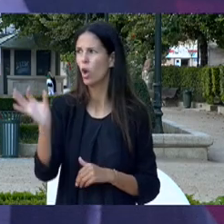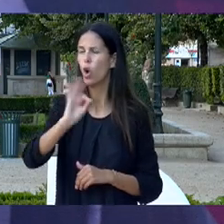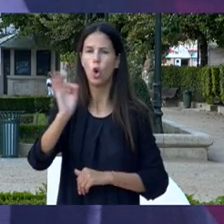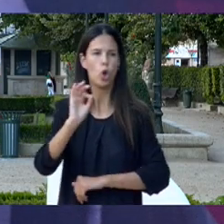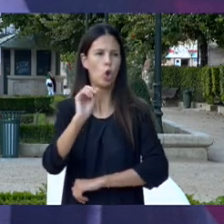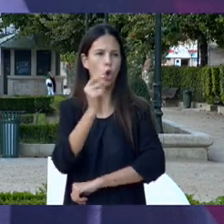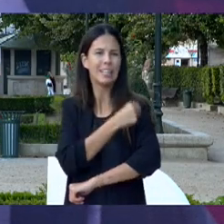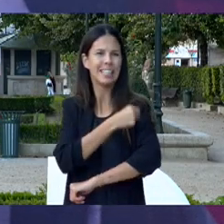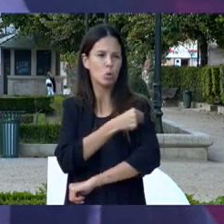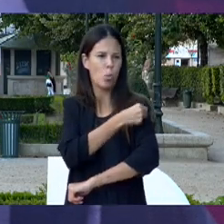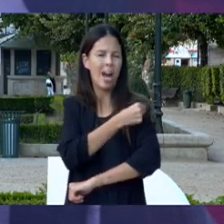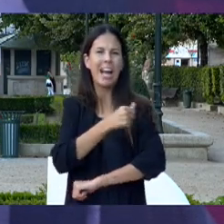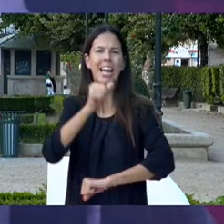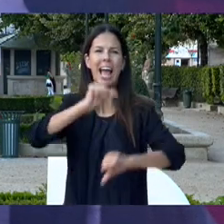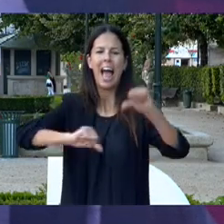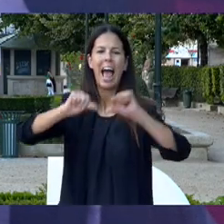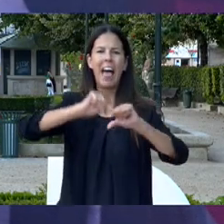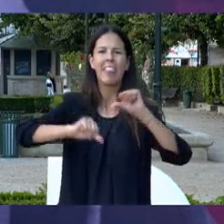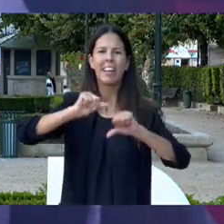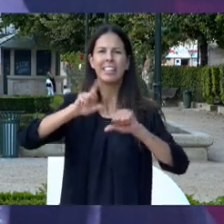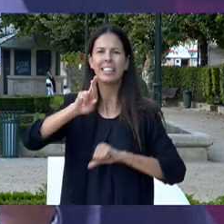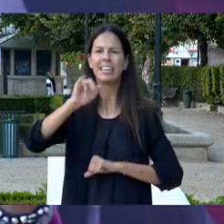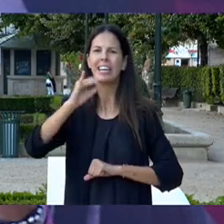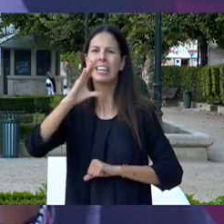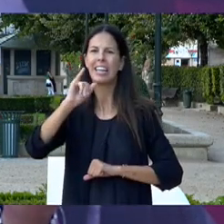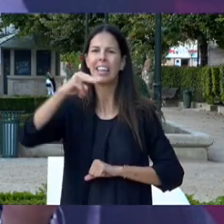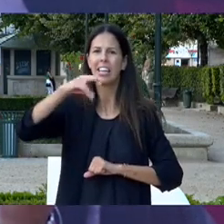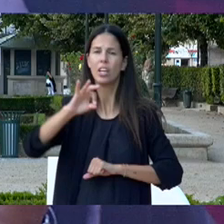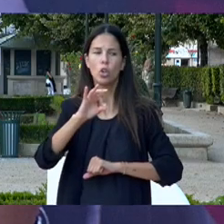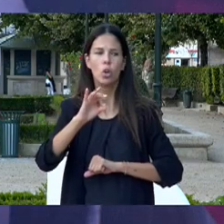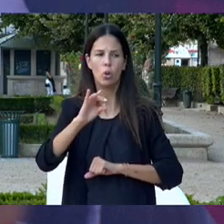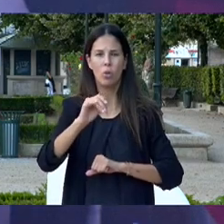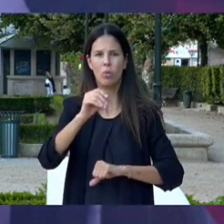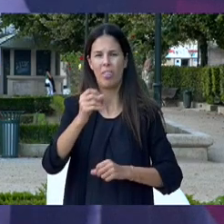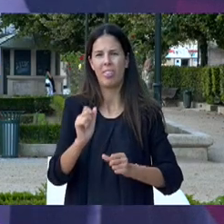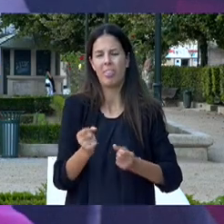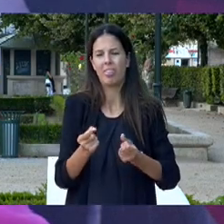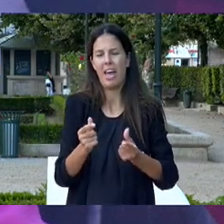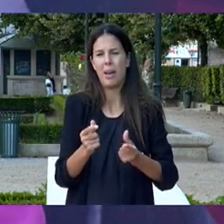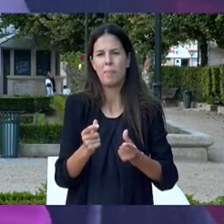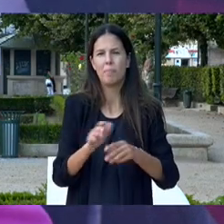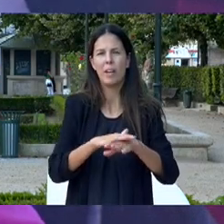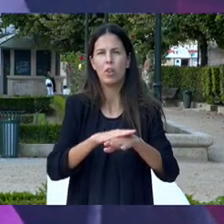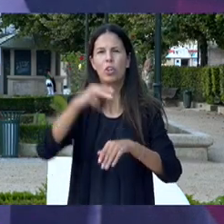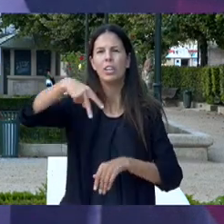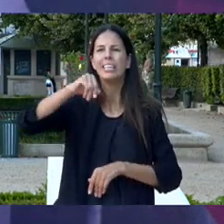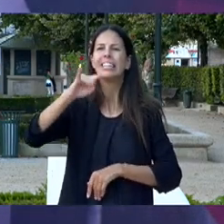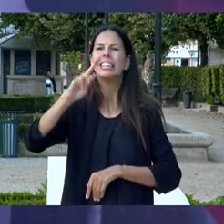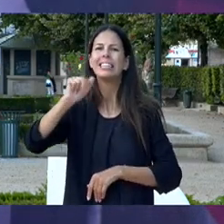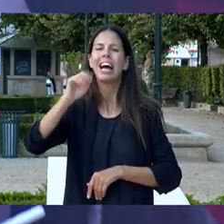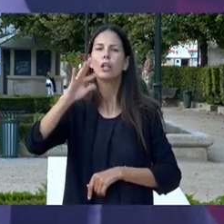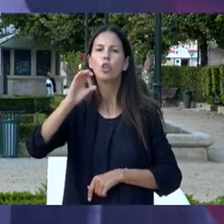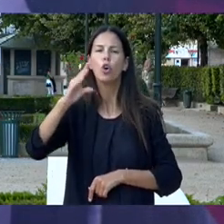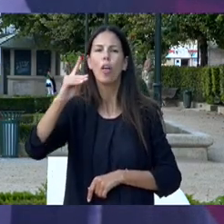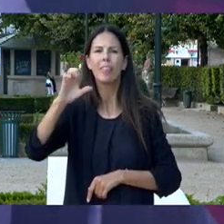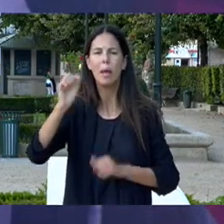a pel con aceite de rícino, que era unha sustancia, bueno, pues, que quemaba además, o sea, perdón, con nitrato de plata, que era